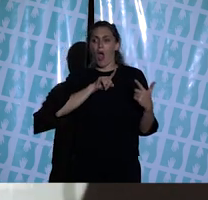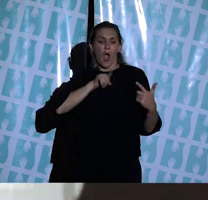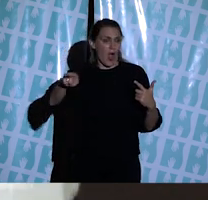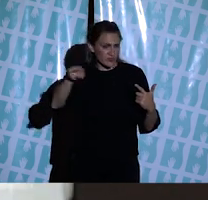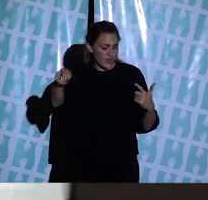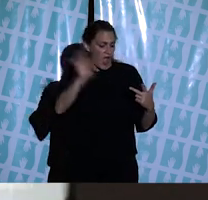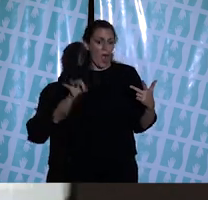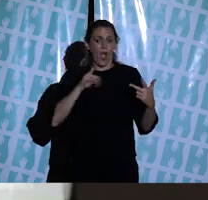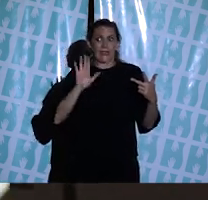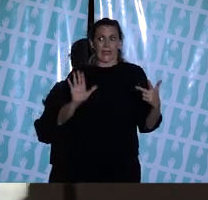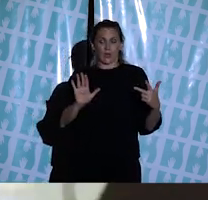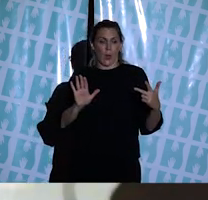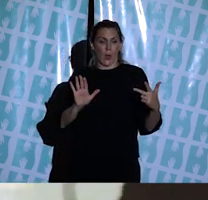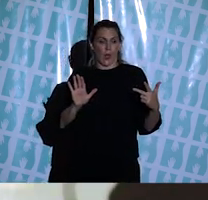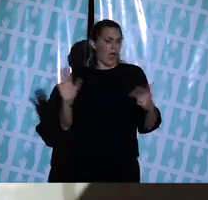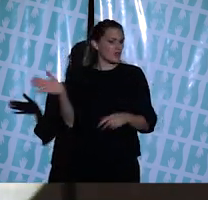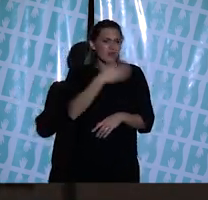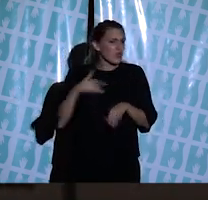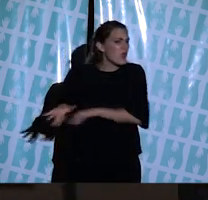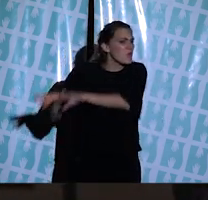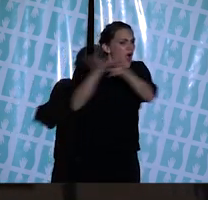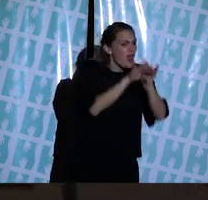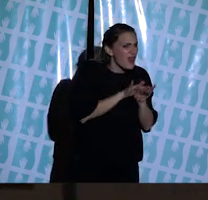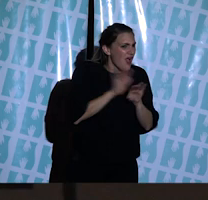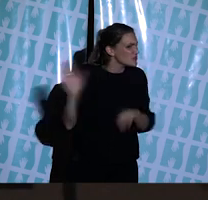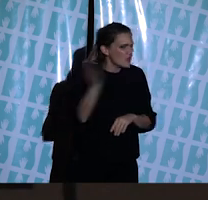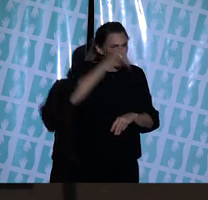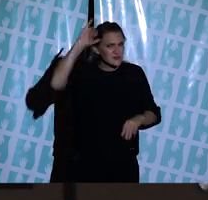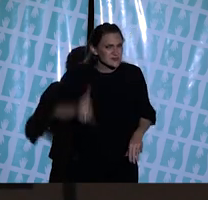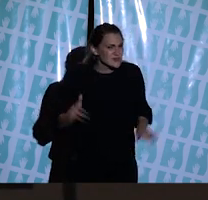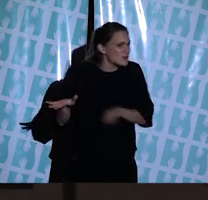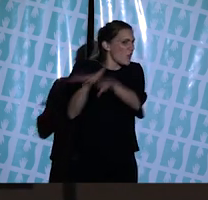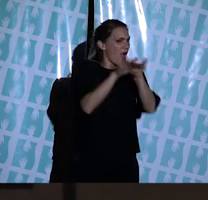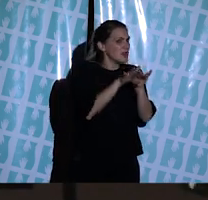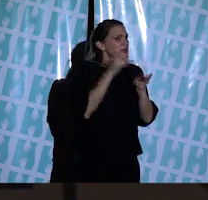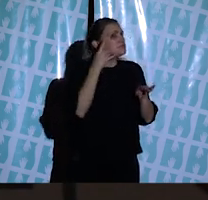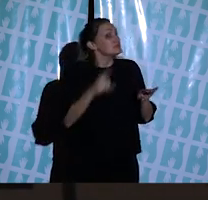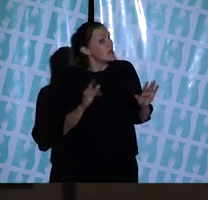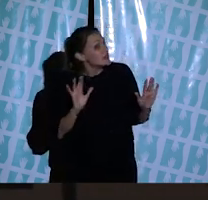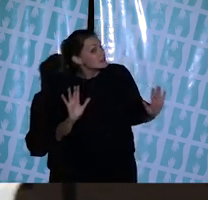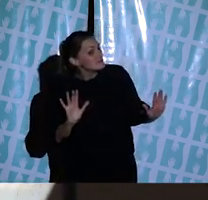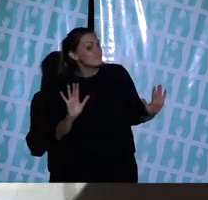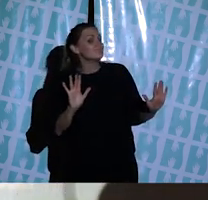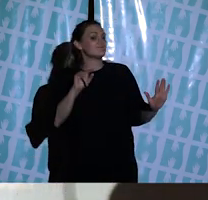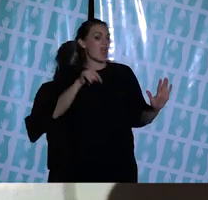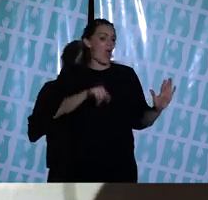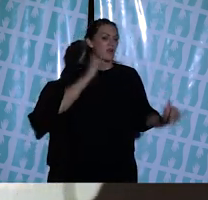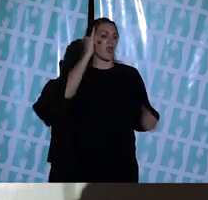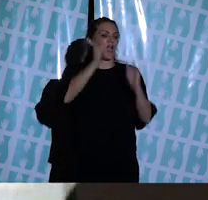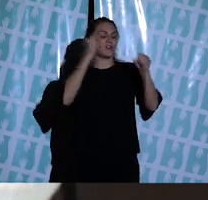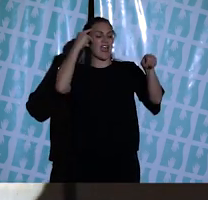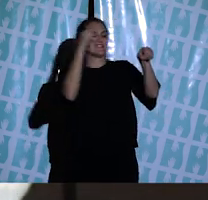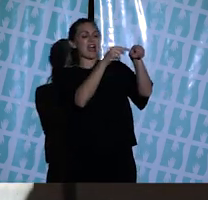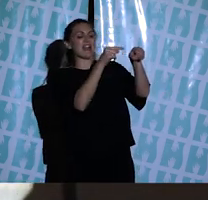o paralizándonos. Creo que nos pasa a todos. Lo que pasa es que, bueno, ya vamos a ir avanzando. ¿Cómo funciona nuestro